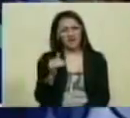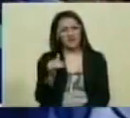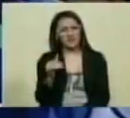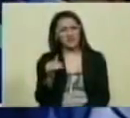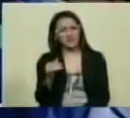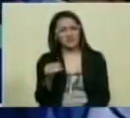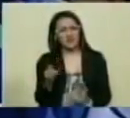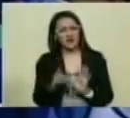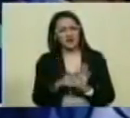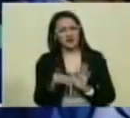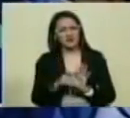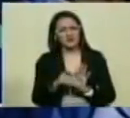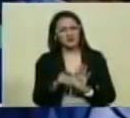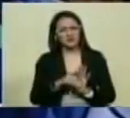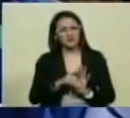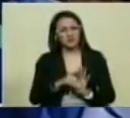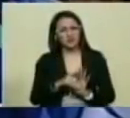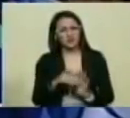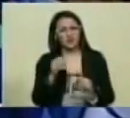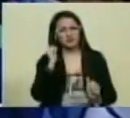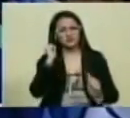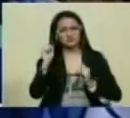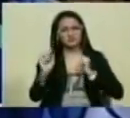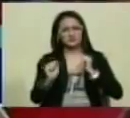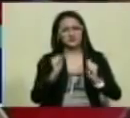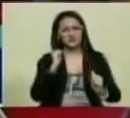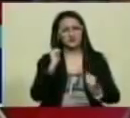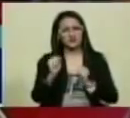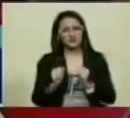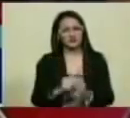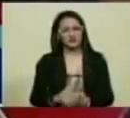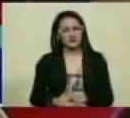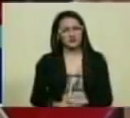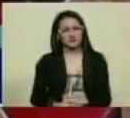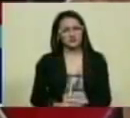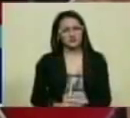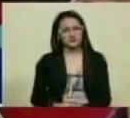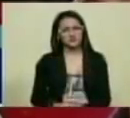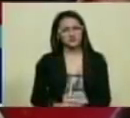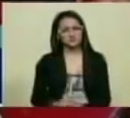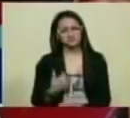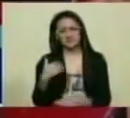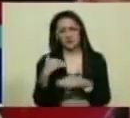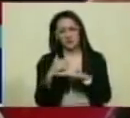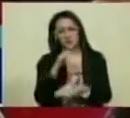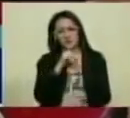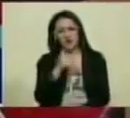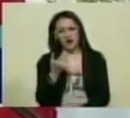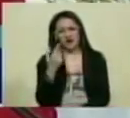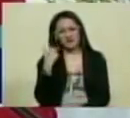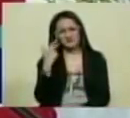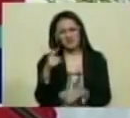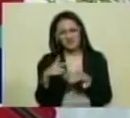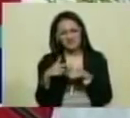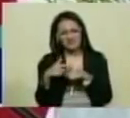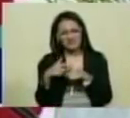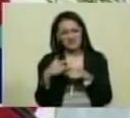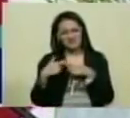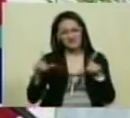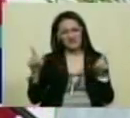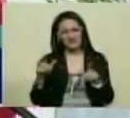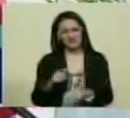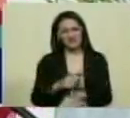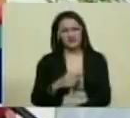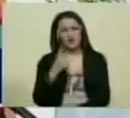con derechos a exterminar, a asesinar a quien para ellos no era igual porque tenía un color de piel distinto, o porque